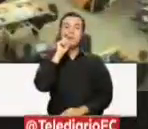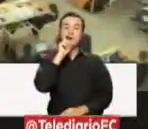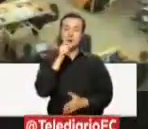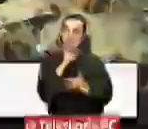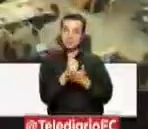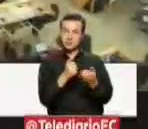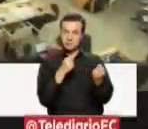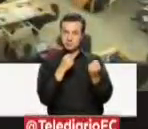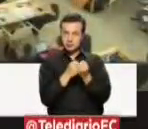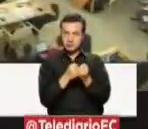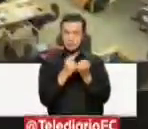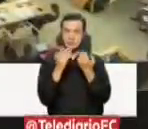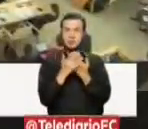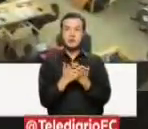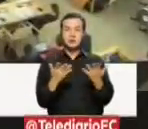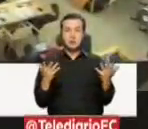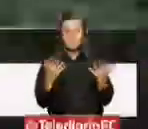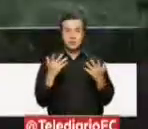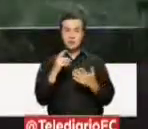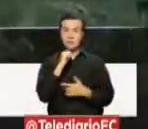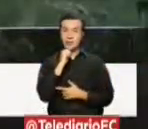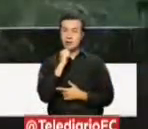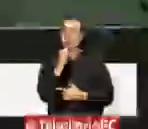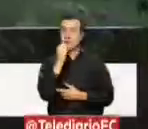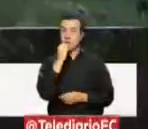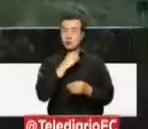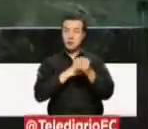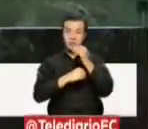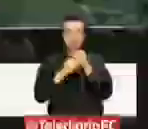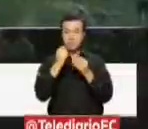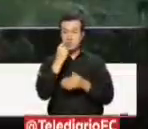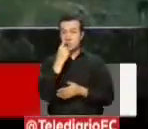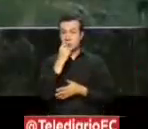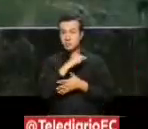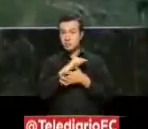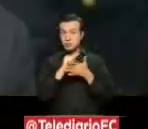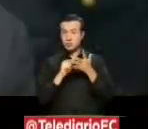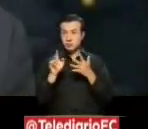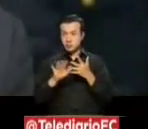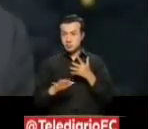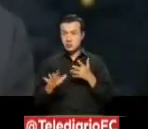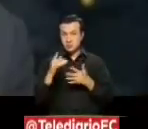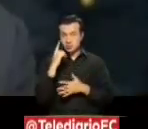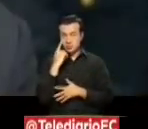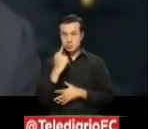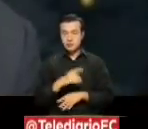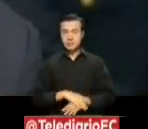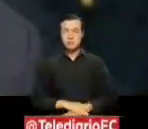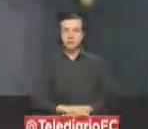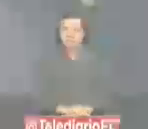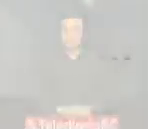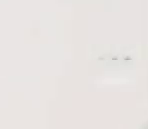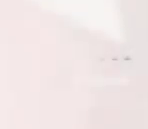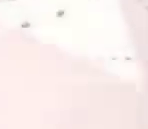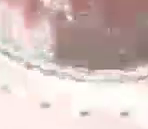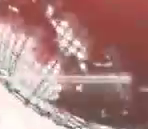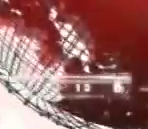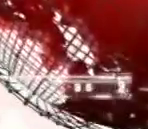ayuda humanitaria para paliar la escasez de alimentos y medicinas que afectan a la población.